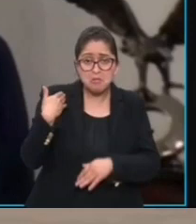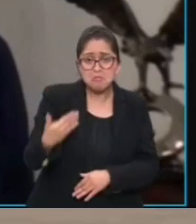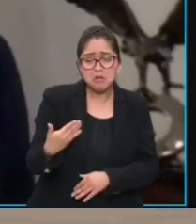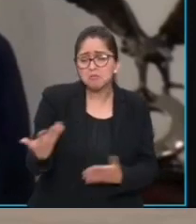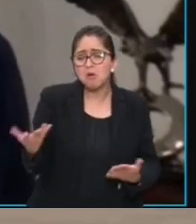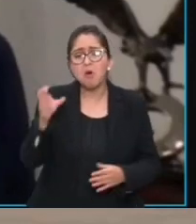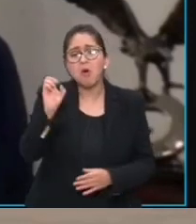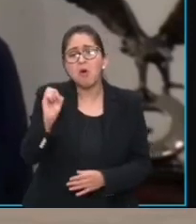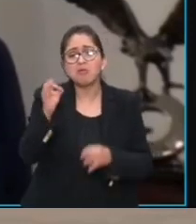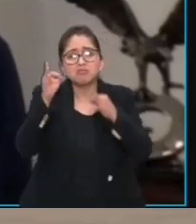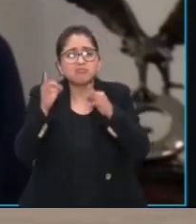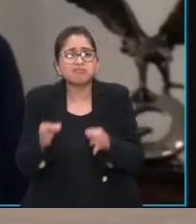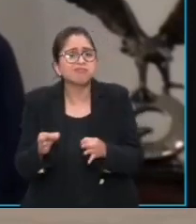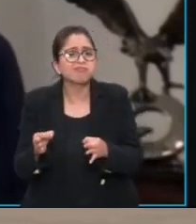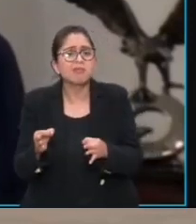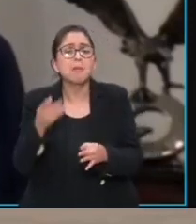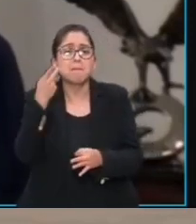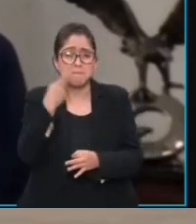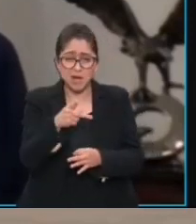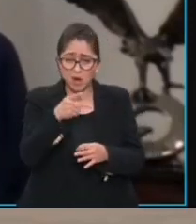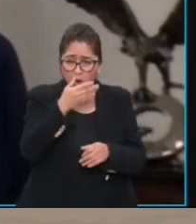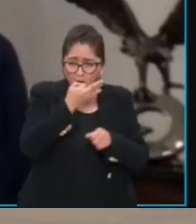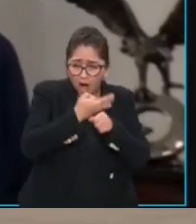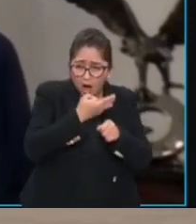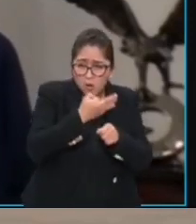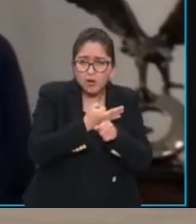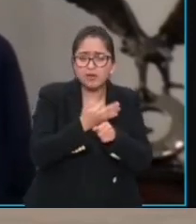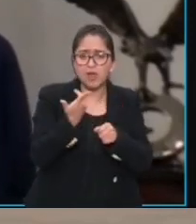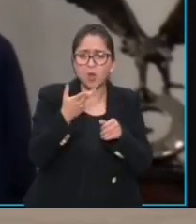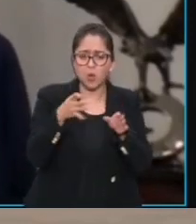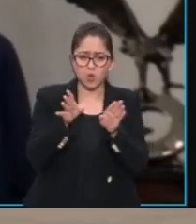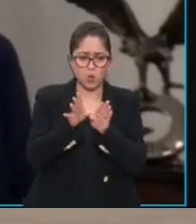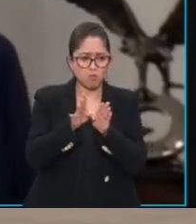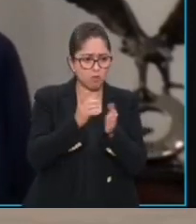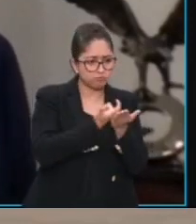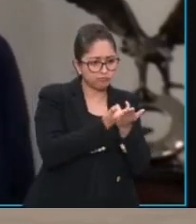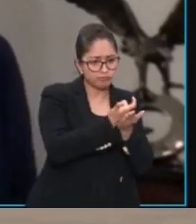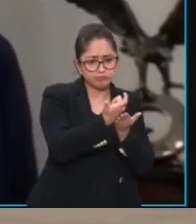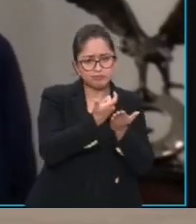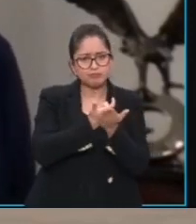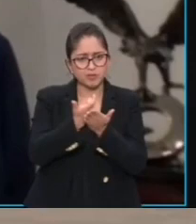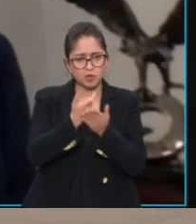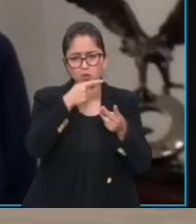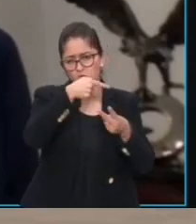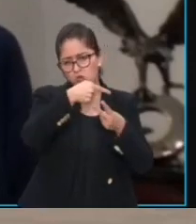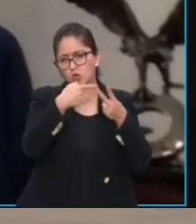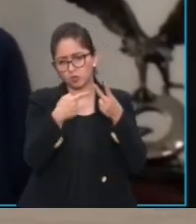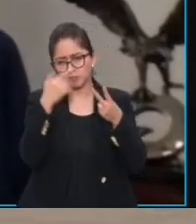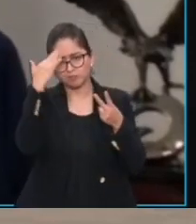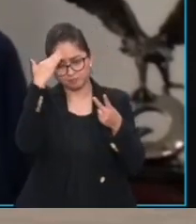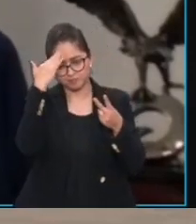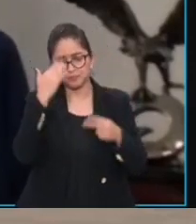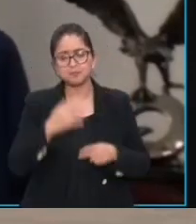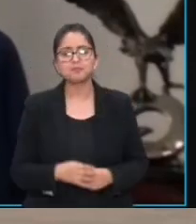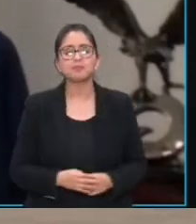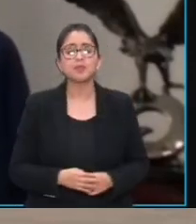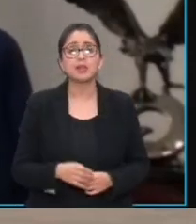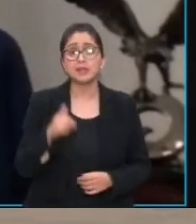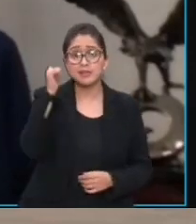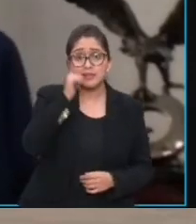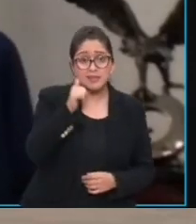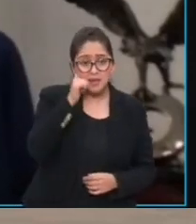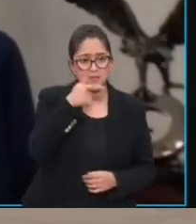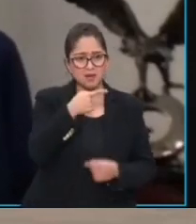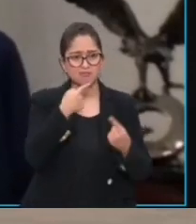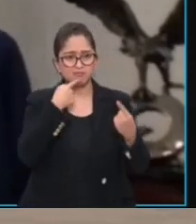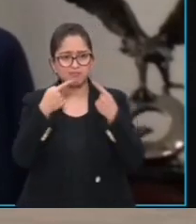impericia. Parte del tema que tiene que ver con el financiamiento se estructura en 2 temas. Primero, cada vez que se discute aquí, en la